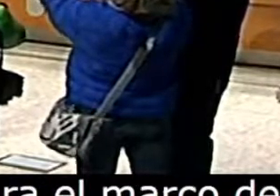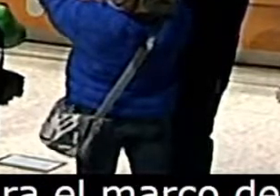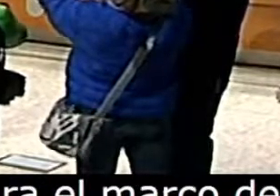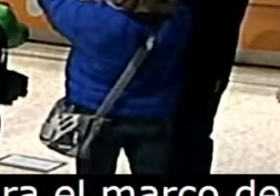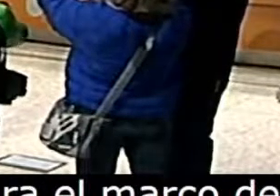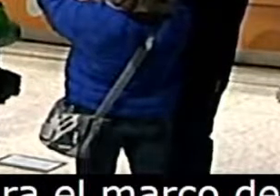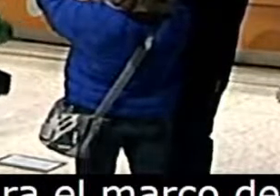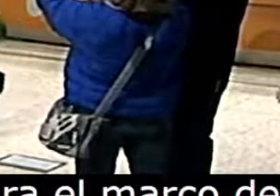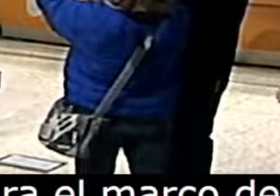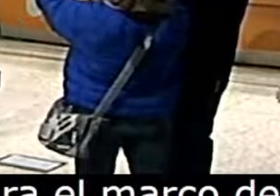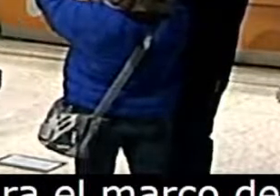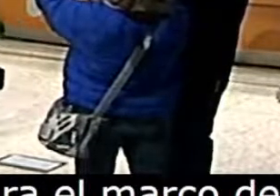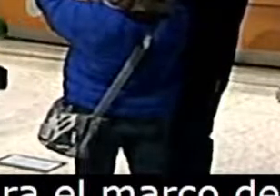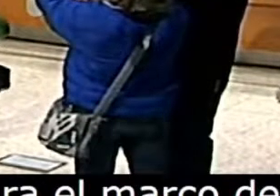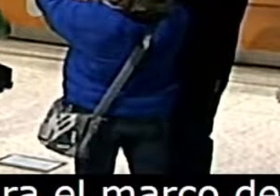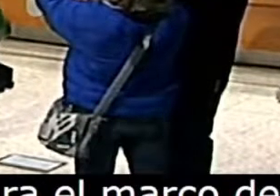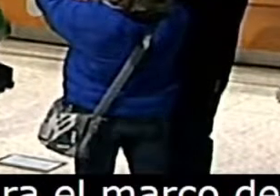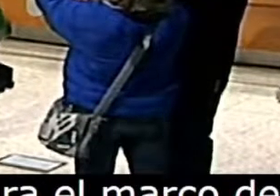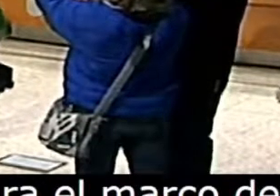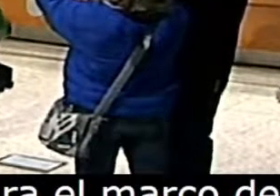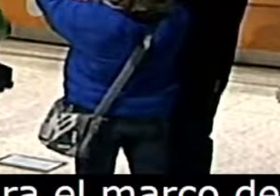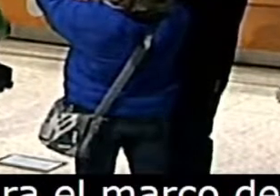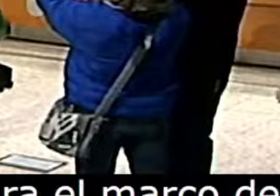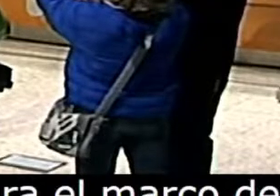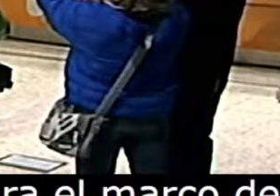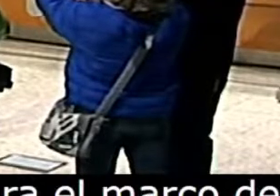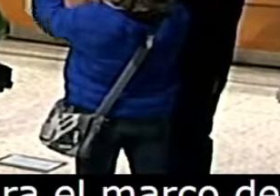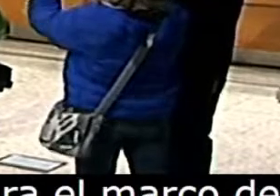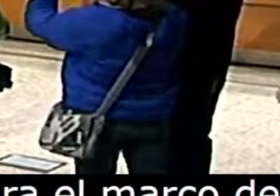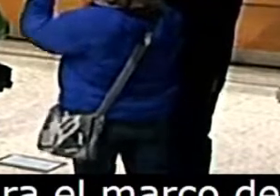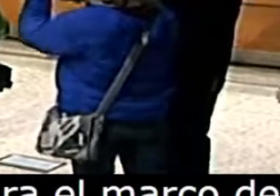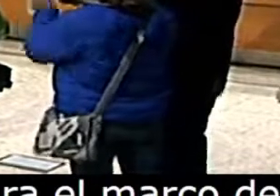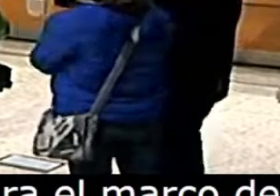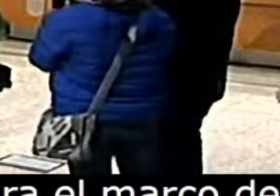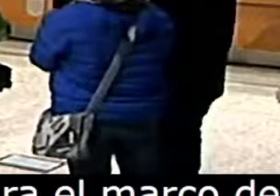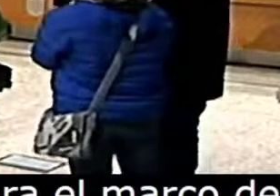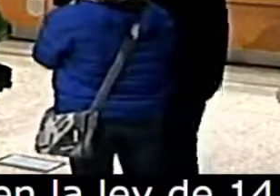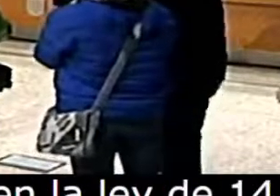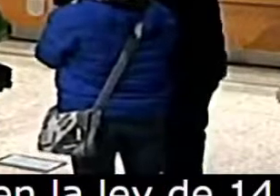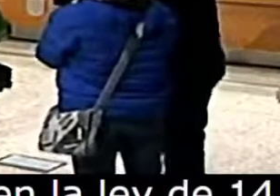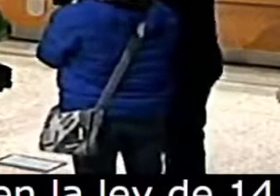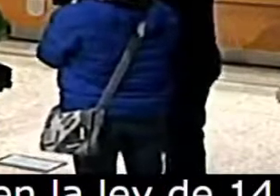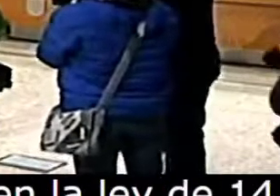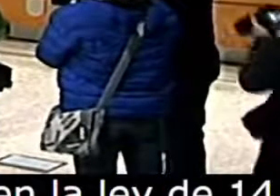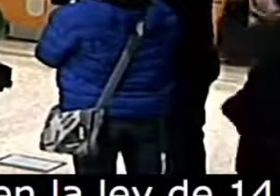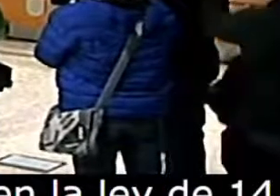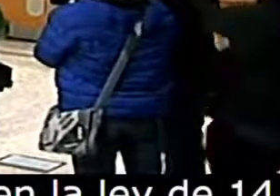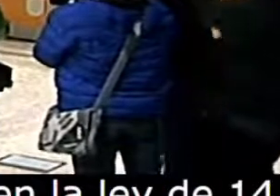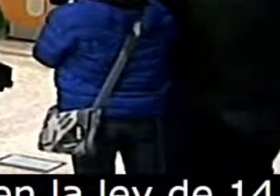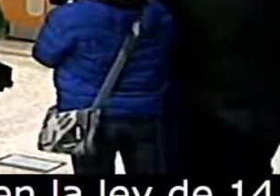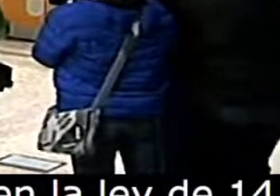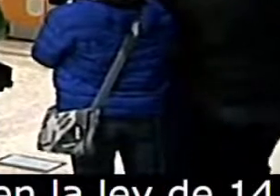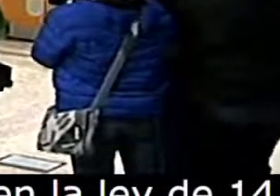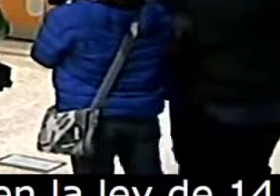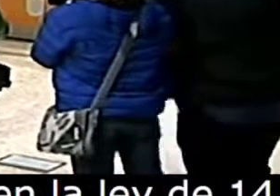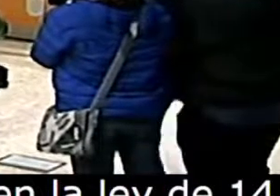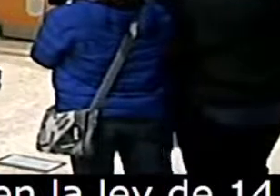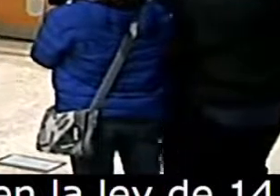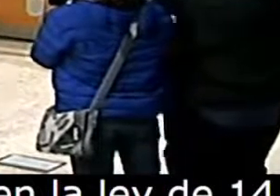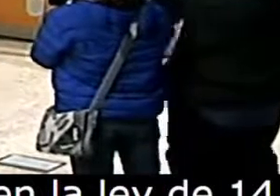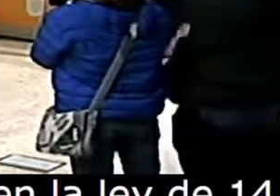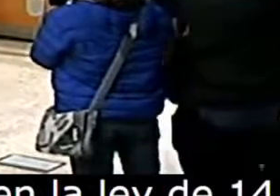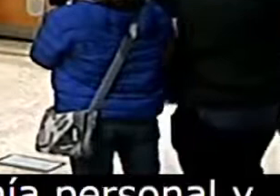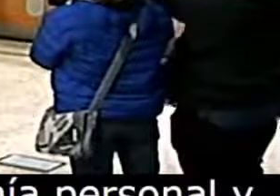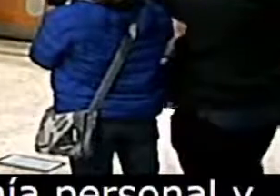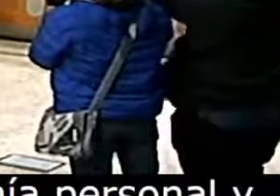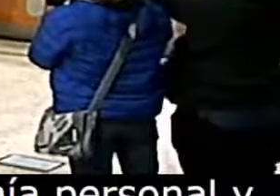39/2006 de 14 de diciembre de promoción de la autonomía personal y atención a las personas en situación